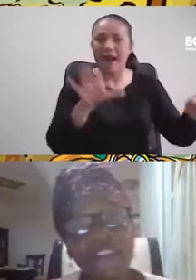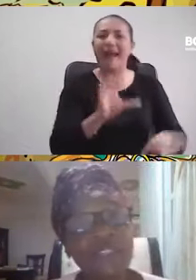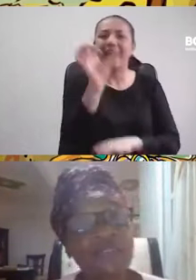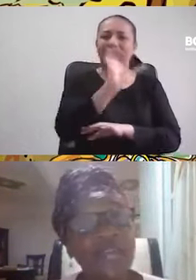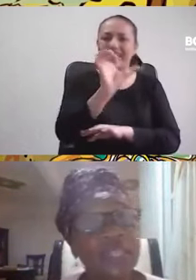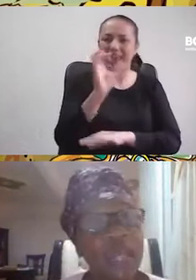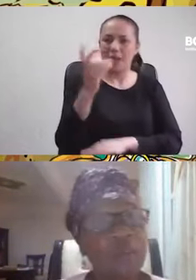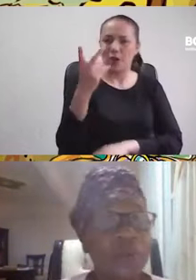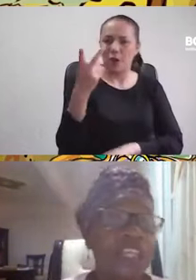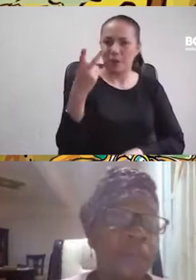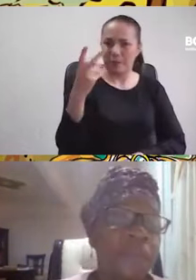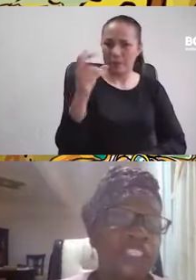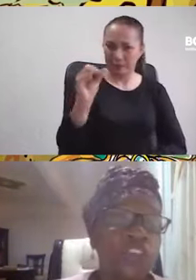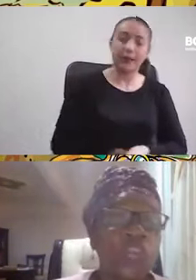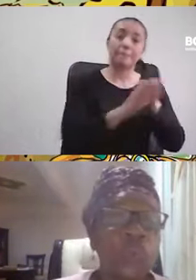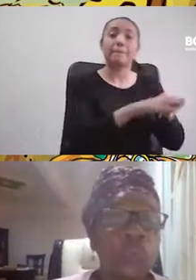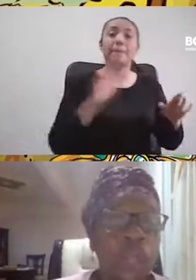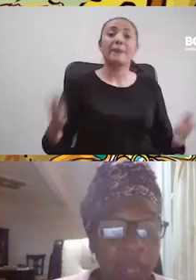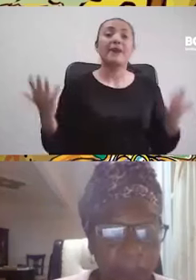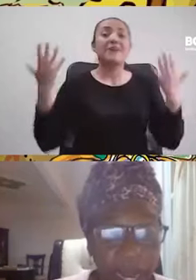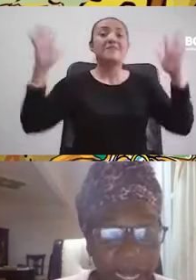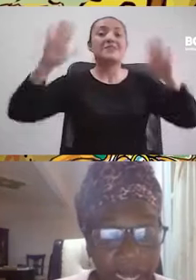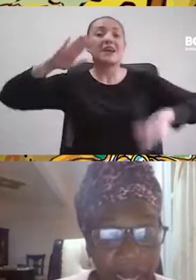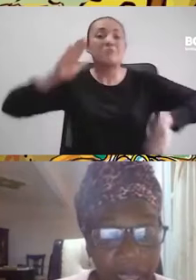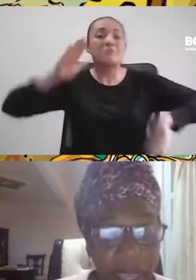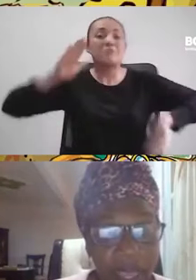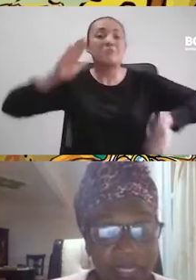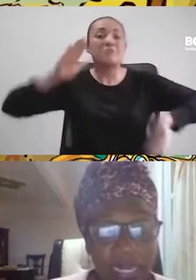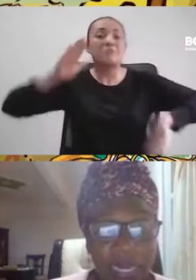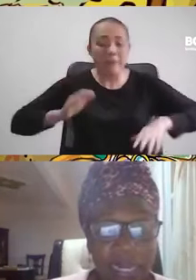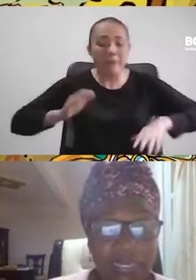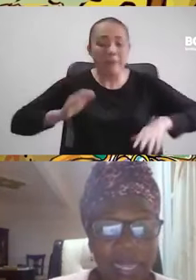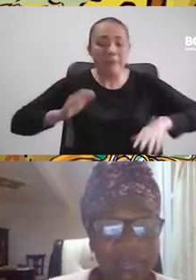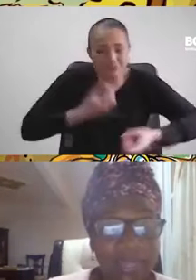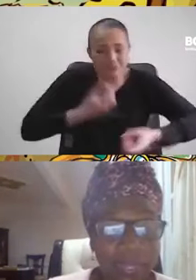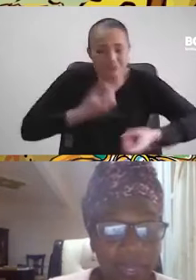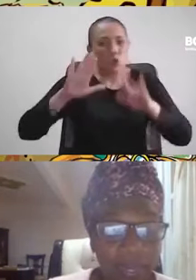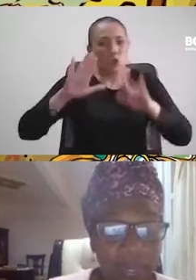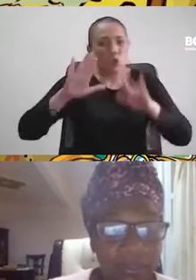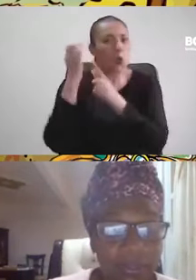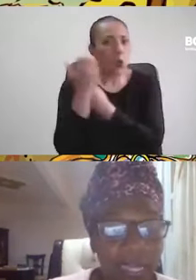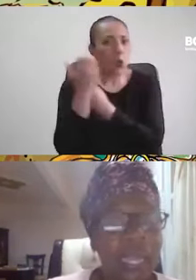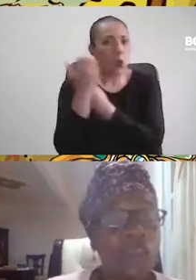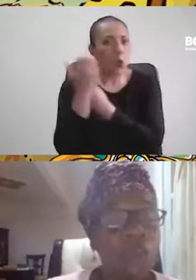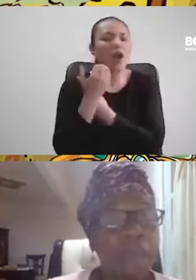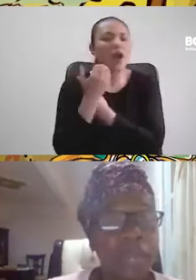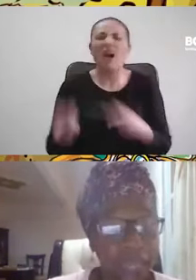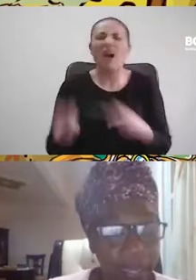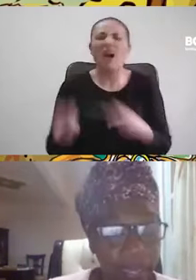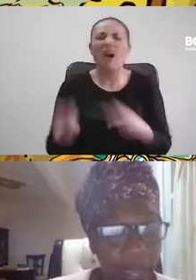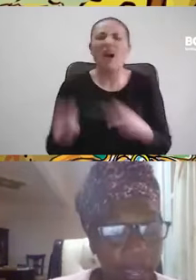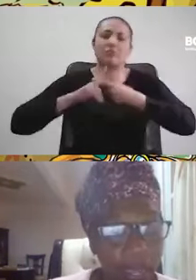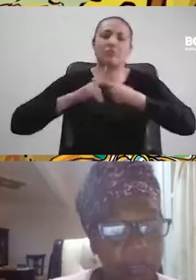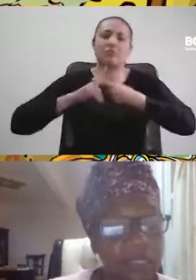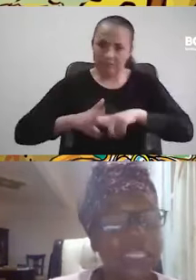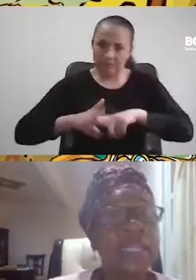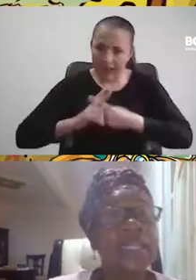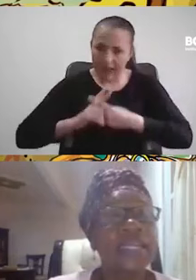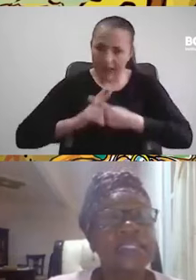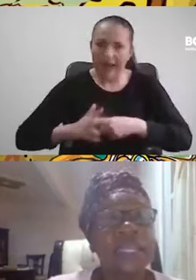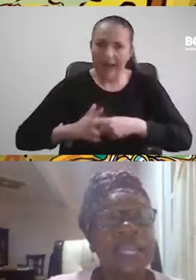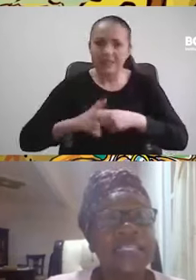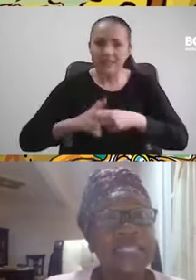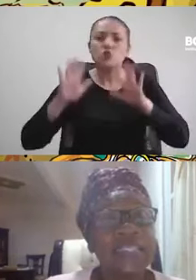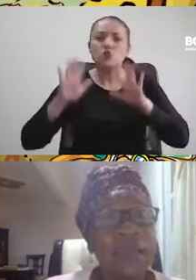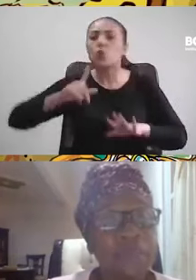el Festival de Tambores y Expresiones Culturales Palenqueras se realizan talleres de lengua palenquera,